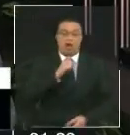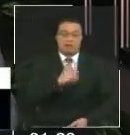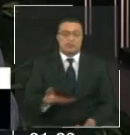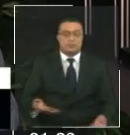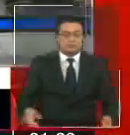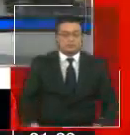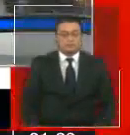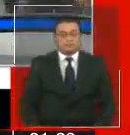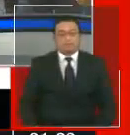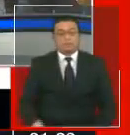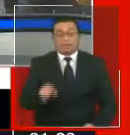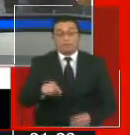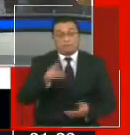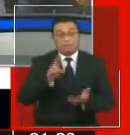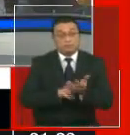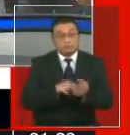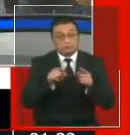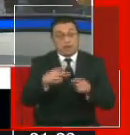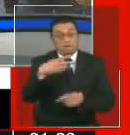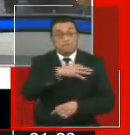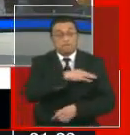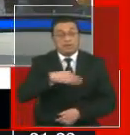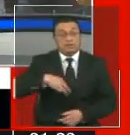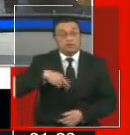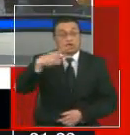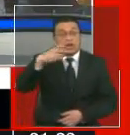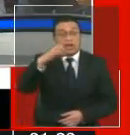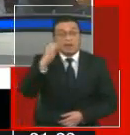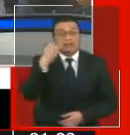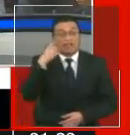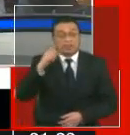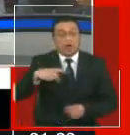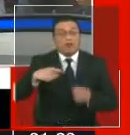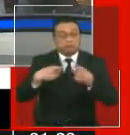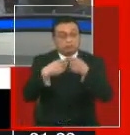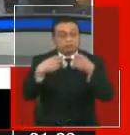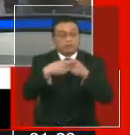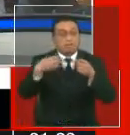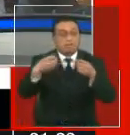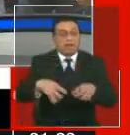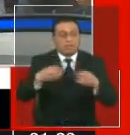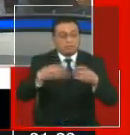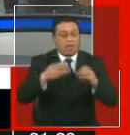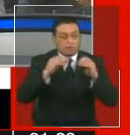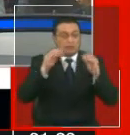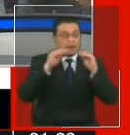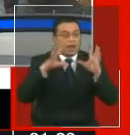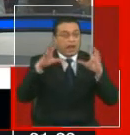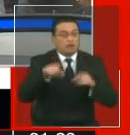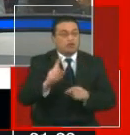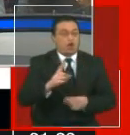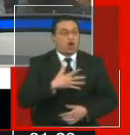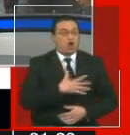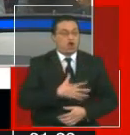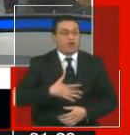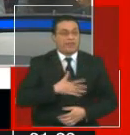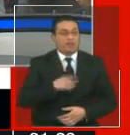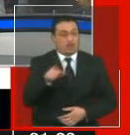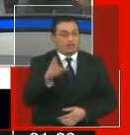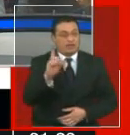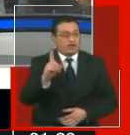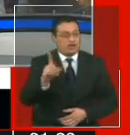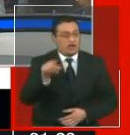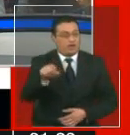pregunta, precisamente, porque da la impresión de que el ministro de Hacienda está perdiendo batallas internas en el gobierno. Por ejemplo, fue bastante claro que él no quedó satisfecho, no quedó